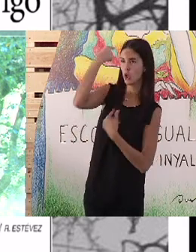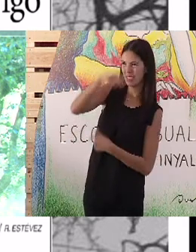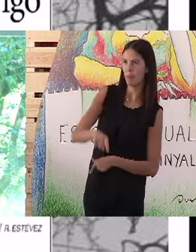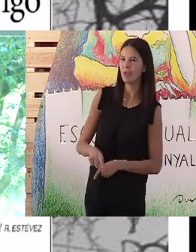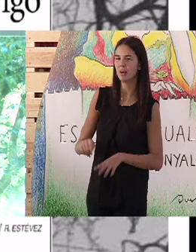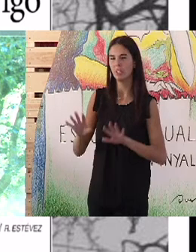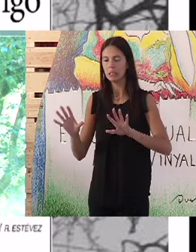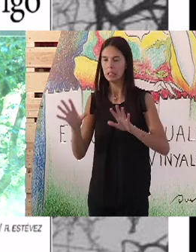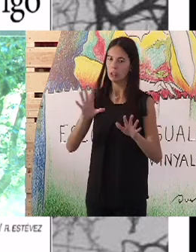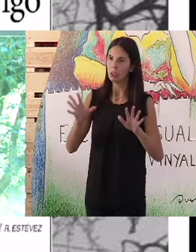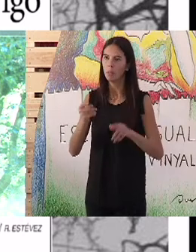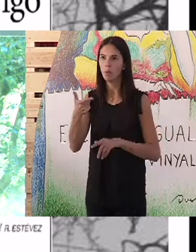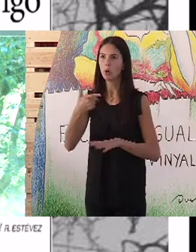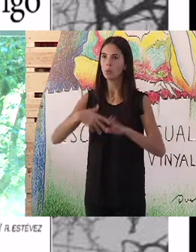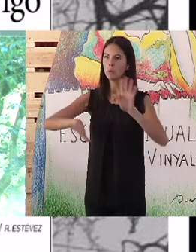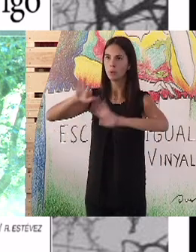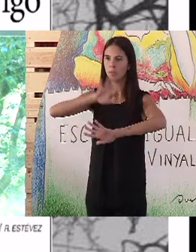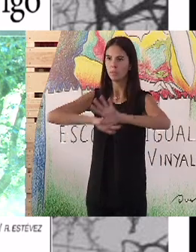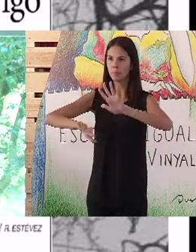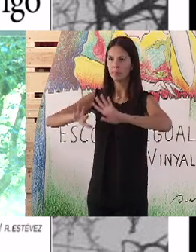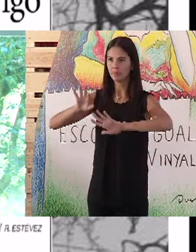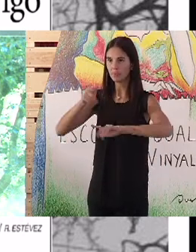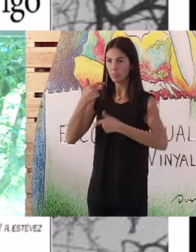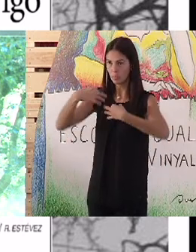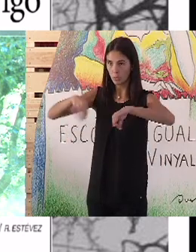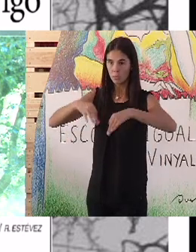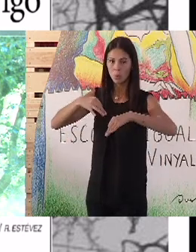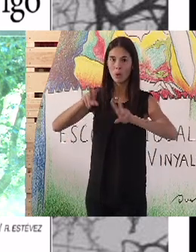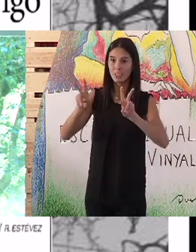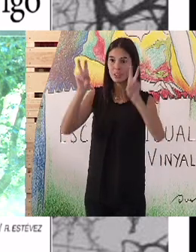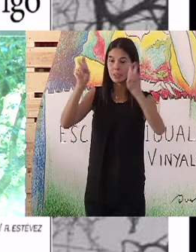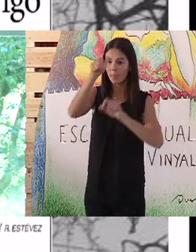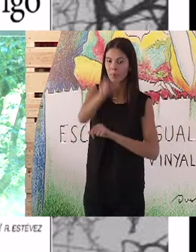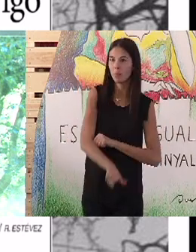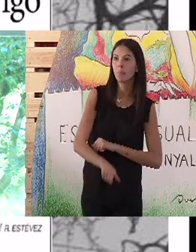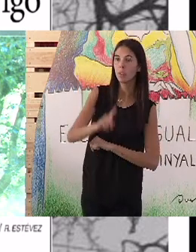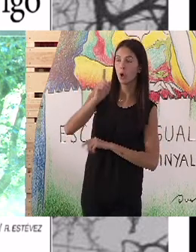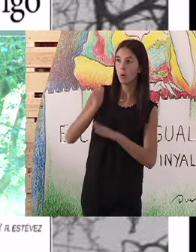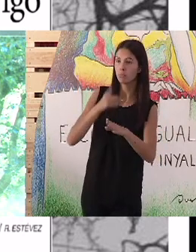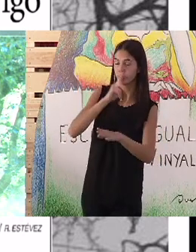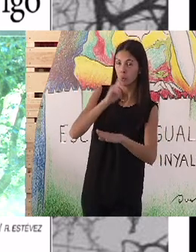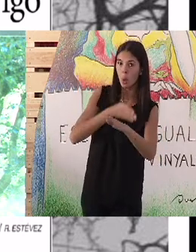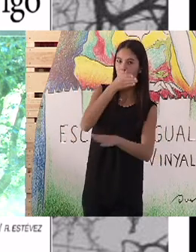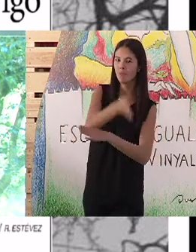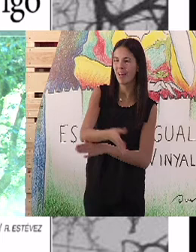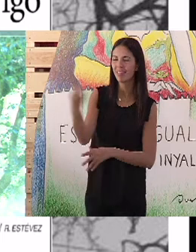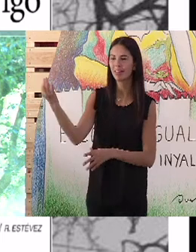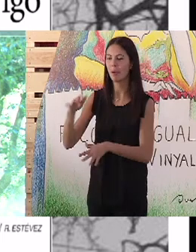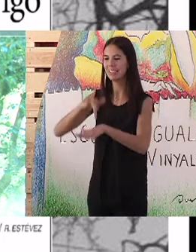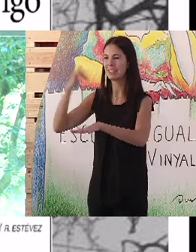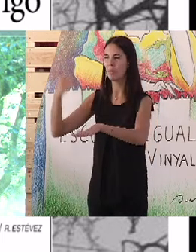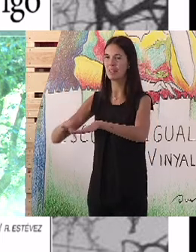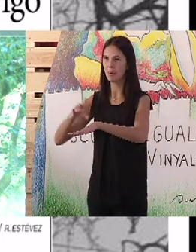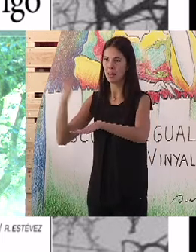da realidade, ao mellor, non lle pasa só aos prostituidores. Ten que haber unha concienciación previa, ten que haber unha sensibilización previa